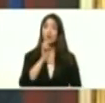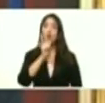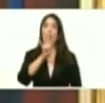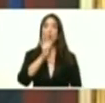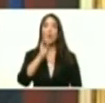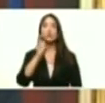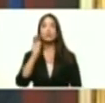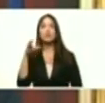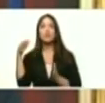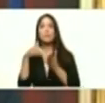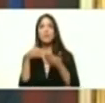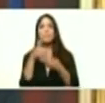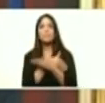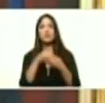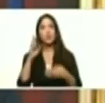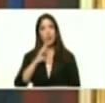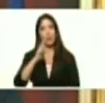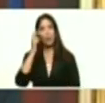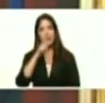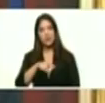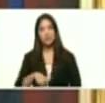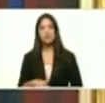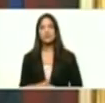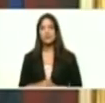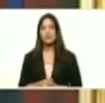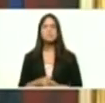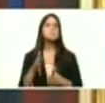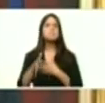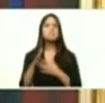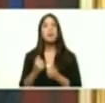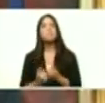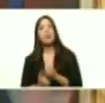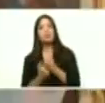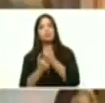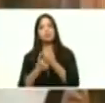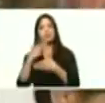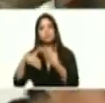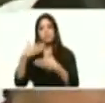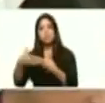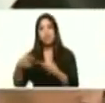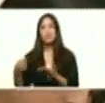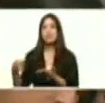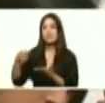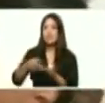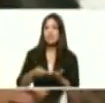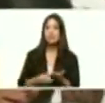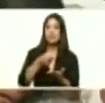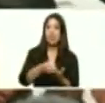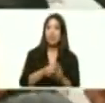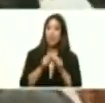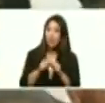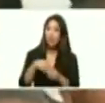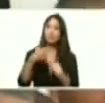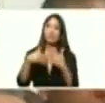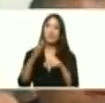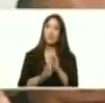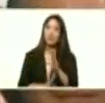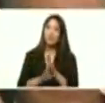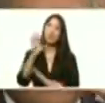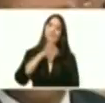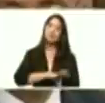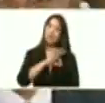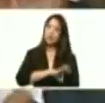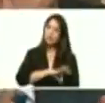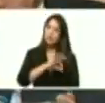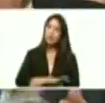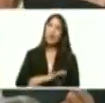mil millones de bolívares para sostener las inversiones, sostener las inversiones sociales,